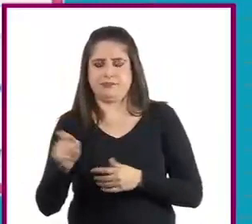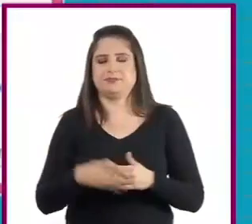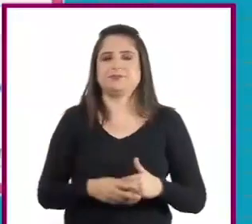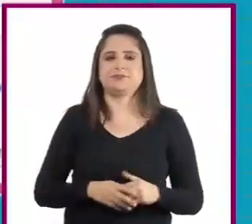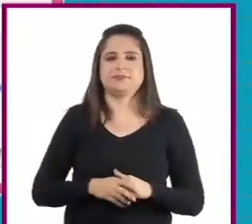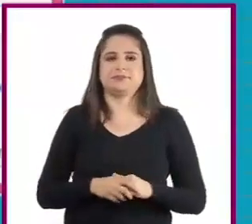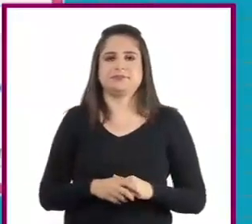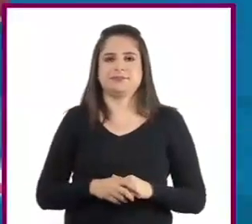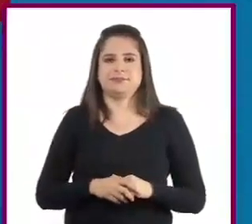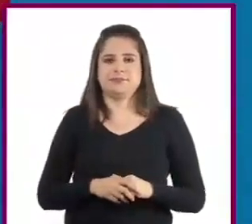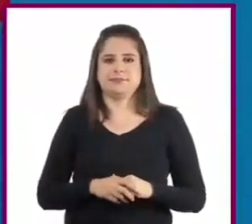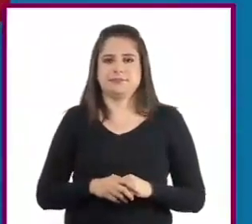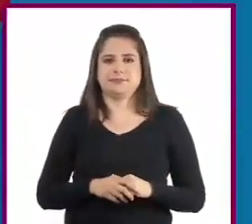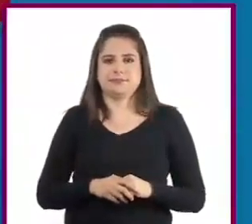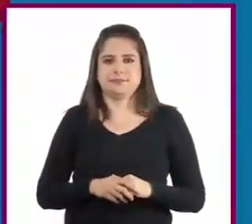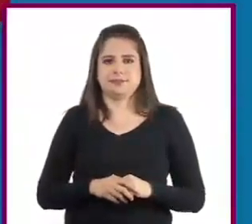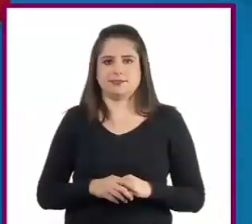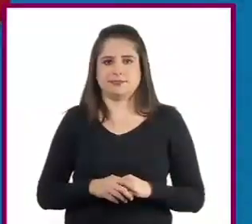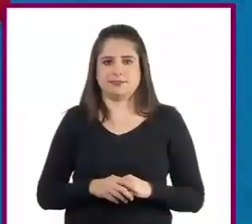Guardar.